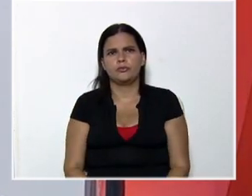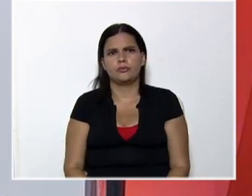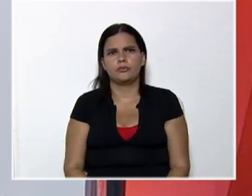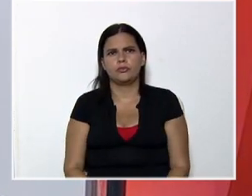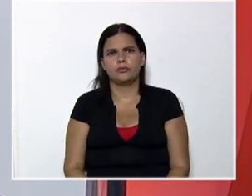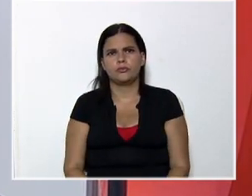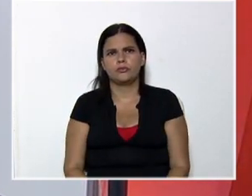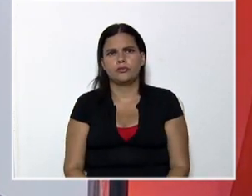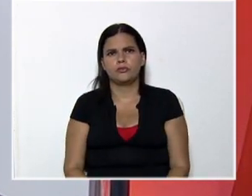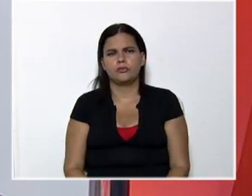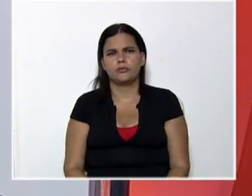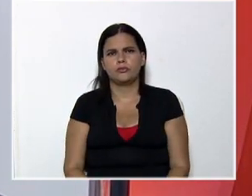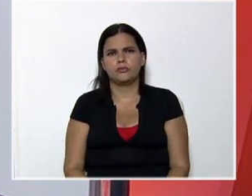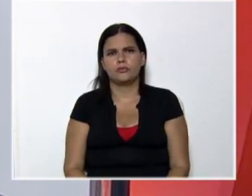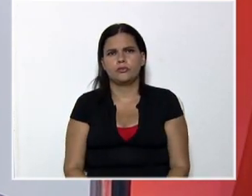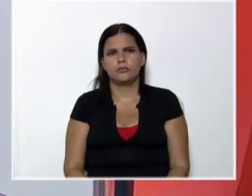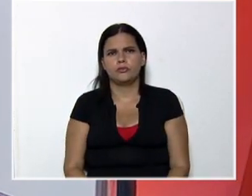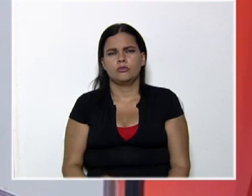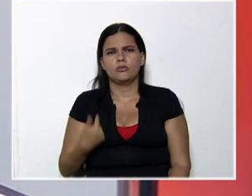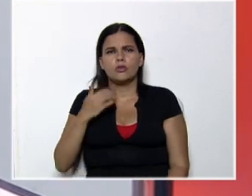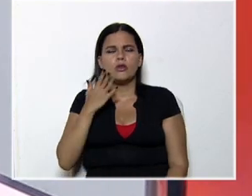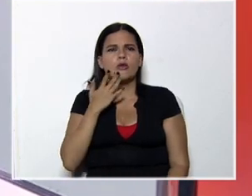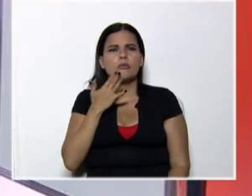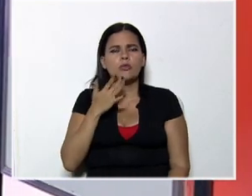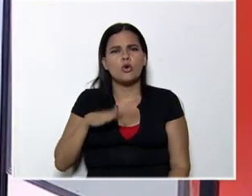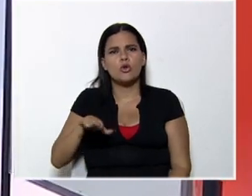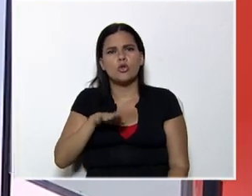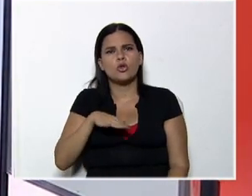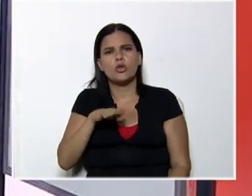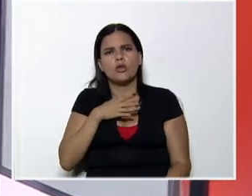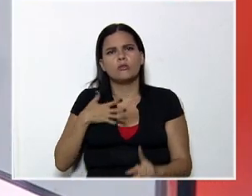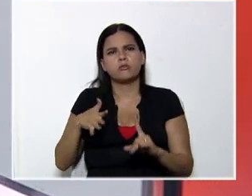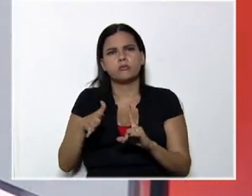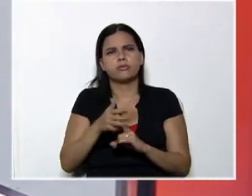vamos ahora con un ejemplo donde ubicamos